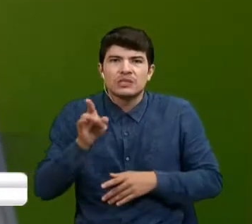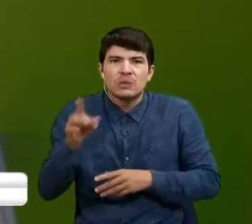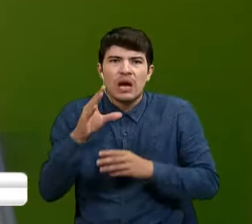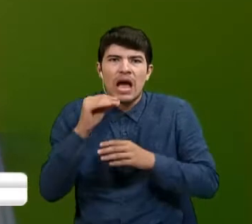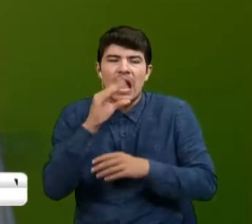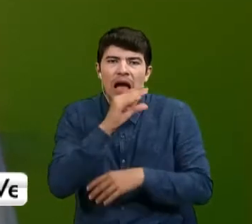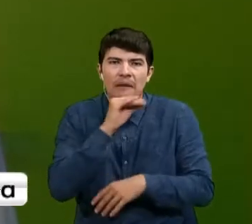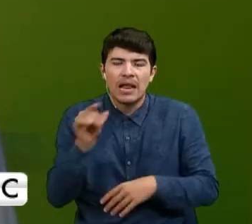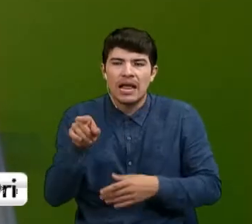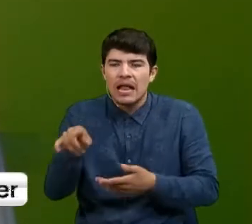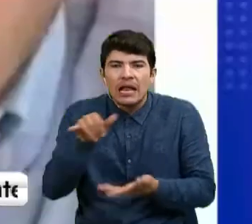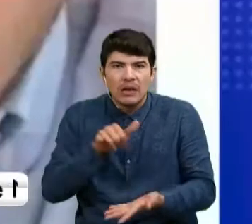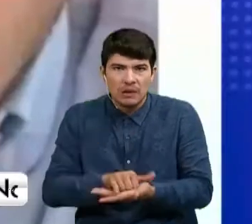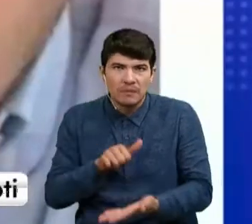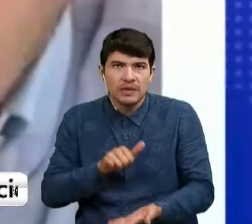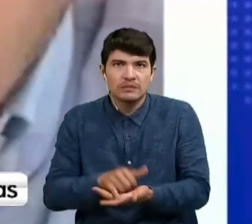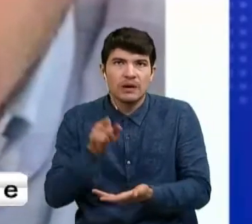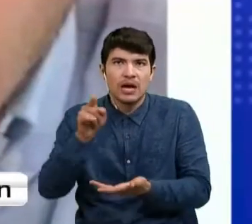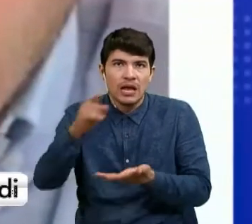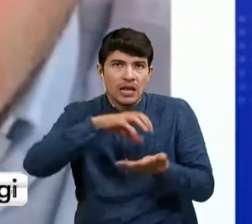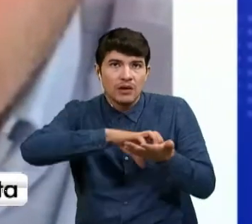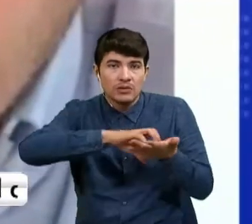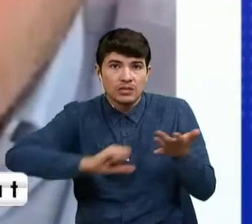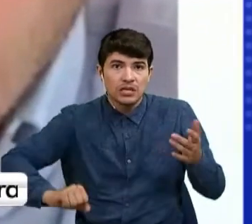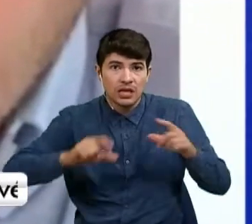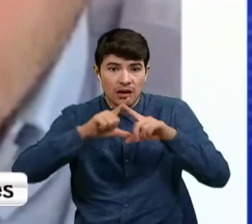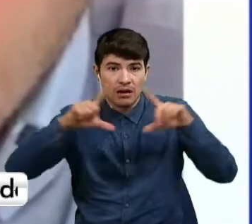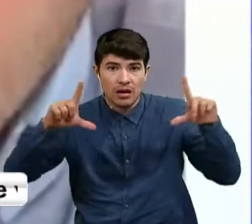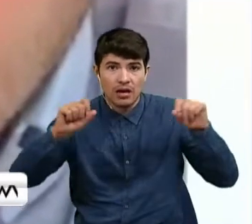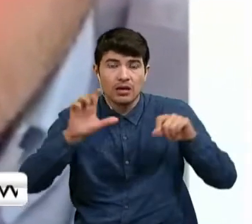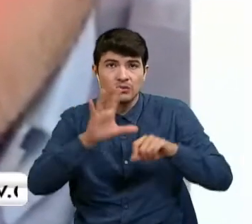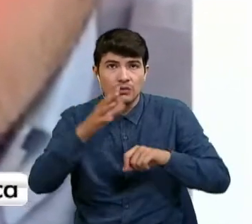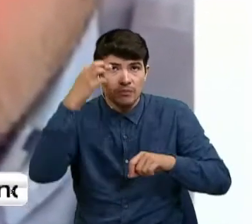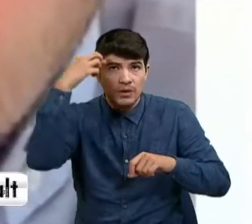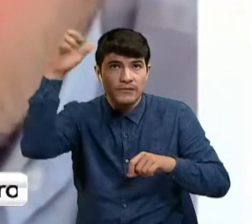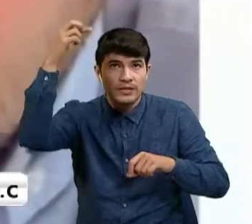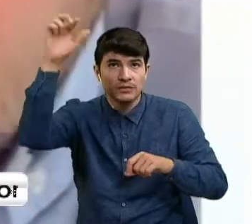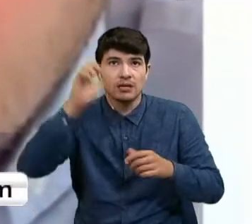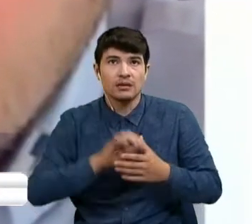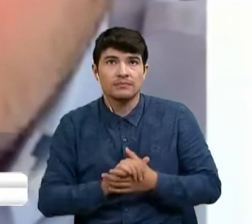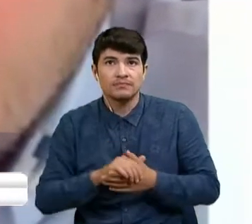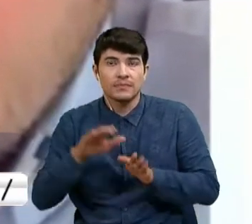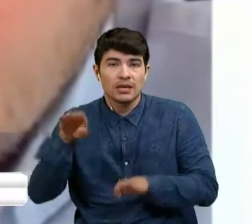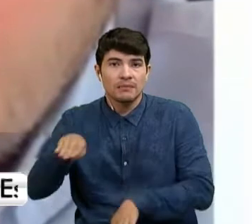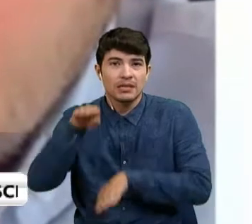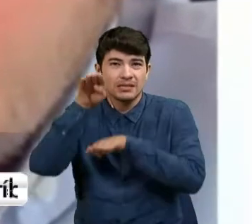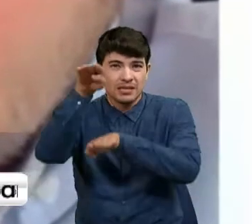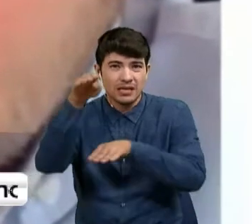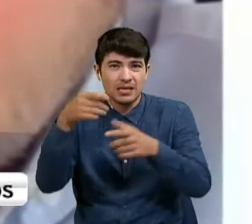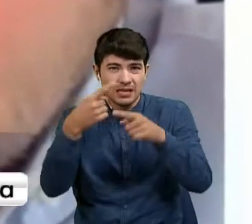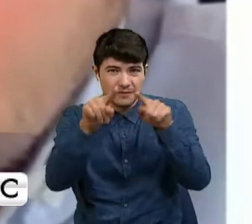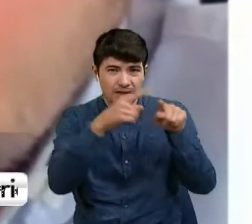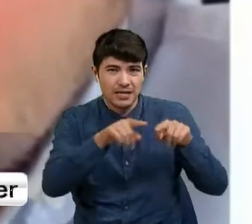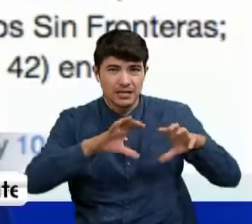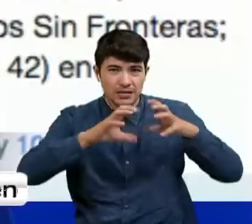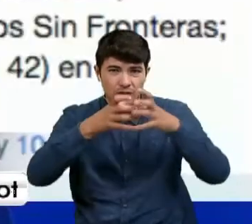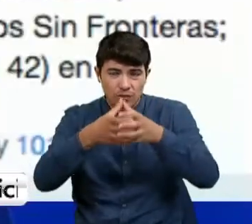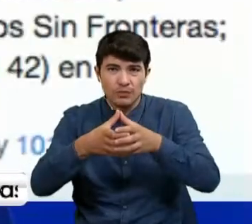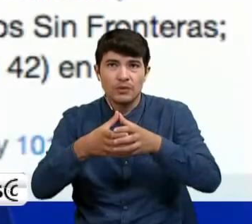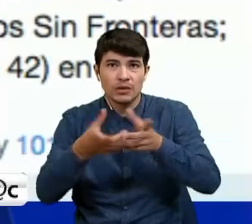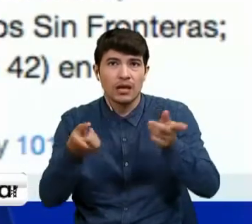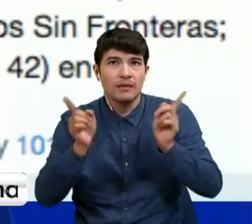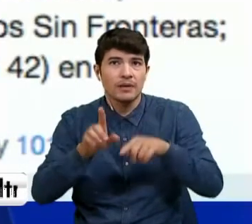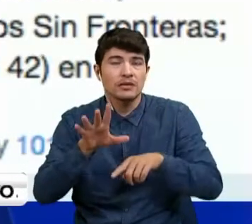igualmente desde que nos quitó la tarjeta de profesional representantes de diferentes agremiaciones periodísticas se